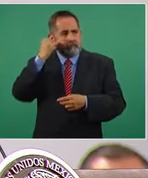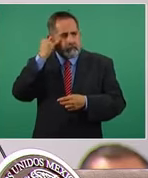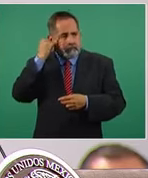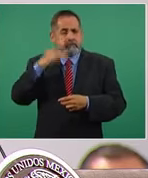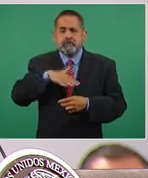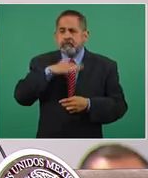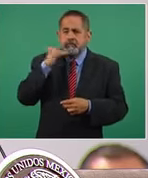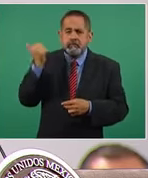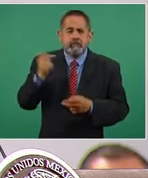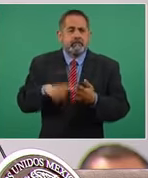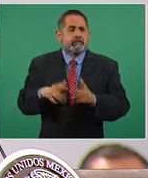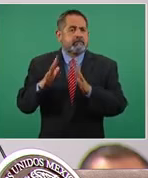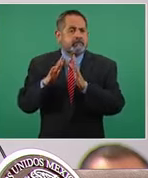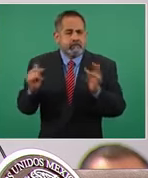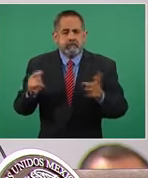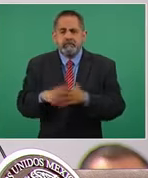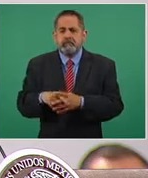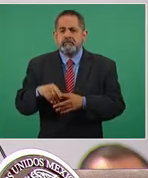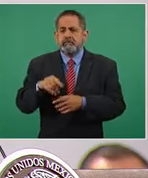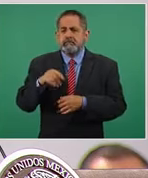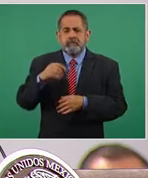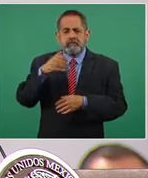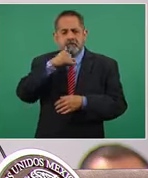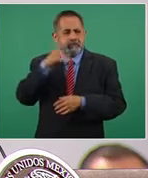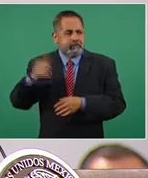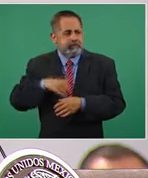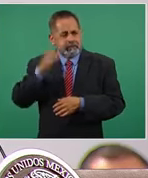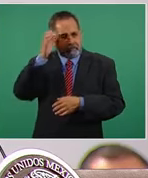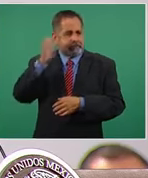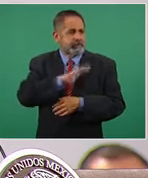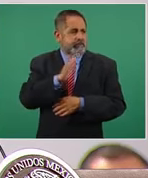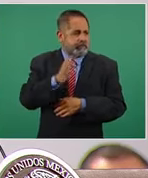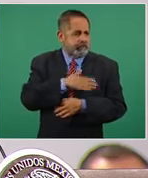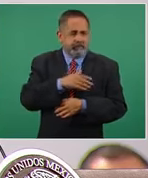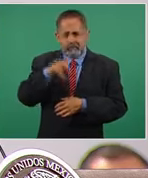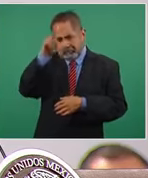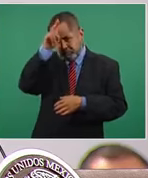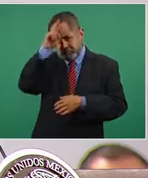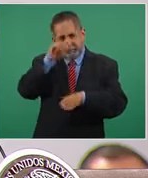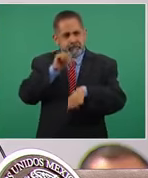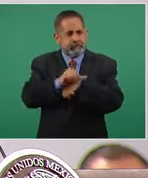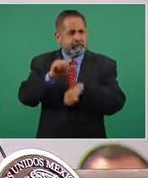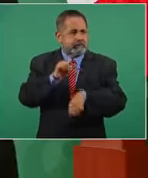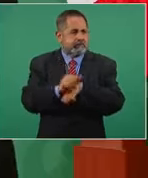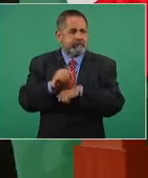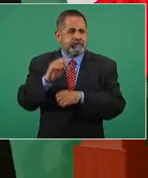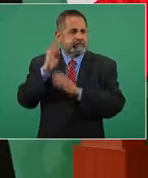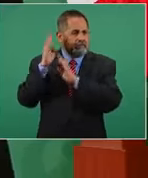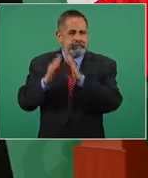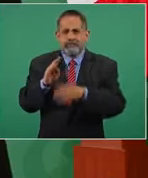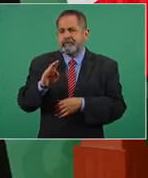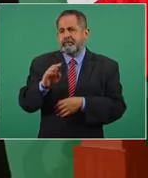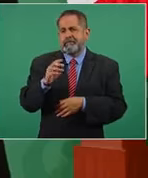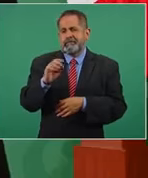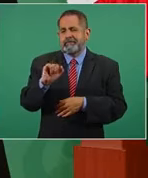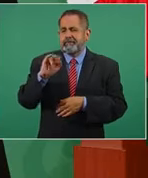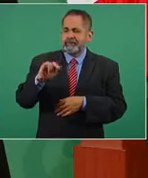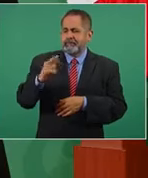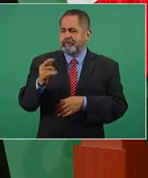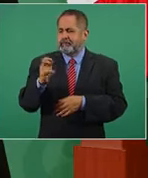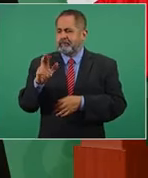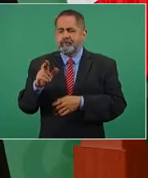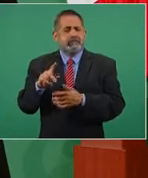Alemania, Francia, Singapur, Italia, China, España, Perú, Argentina y Bélgica. Estos son,